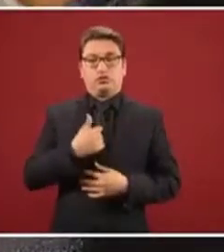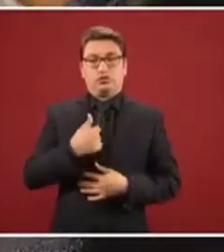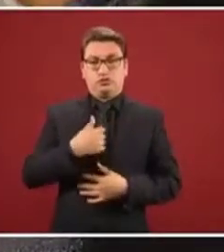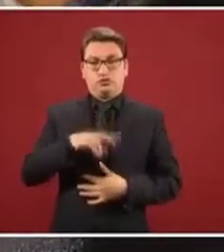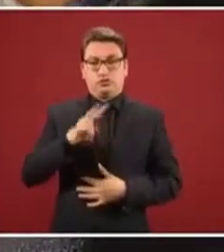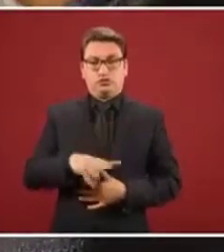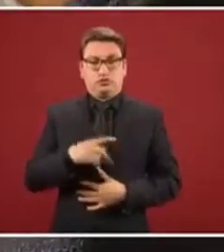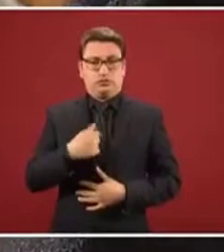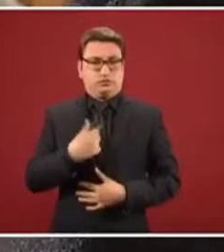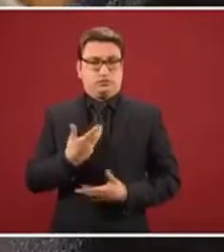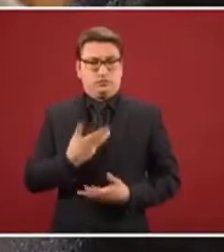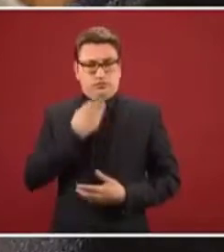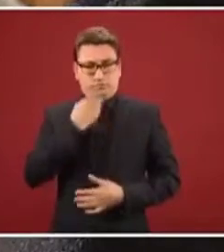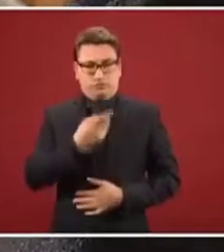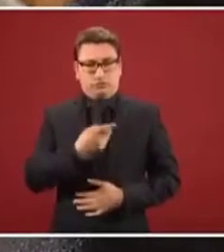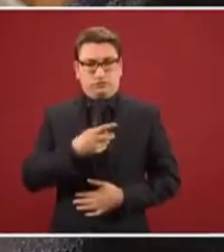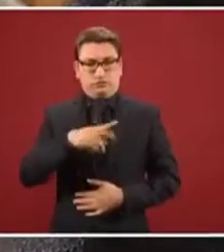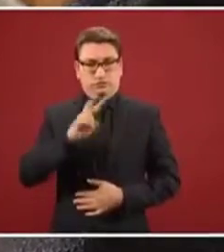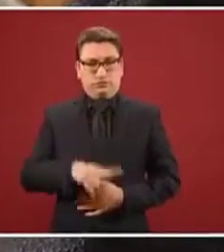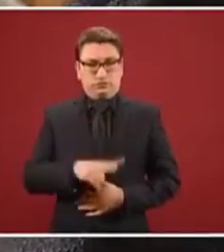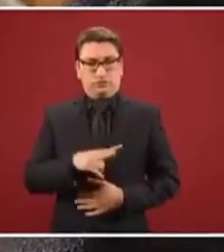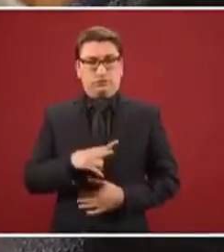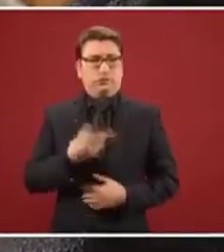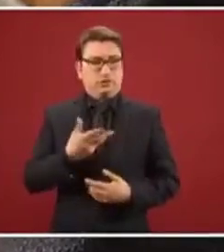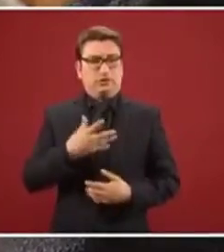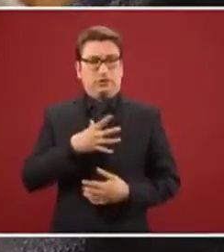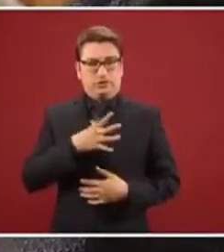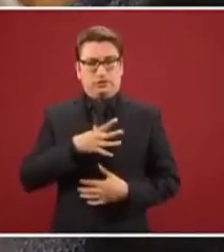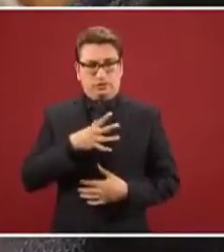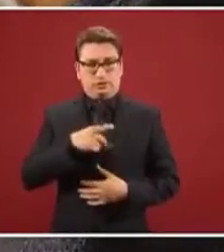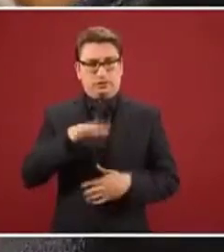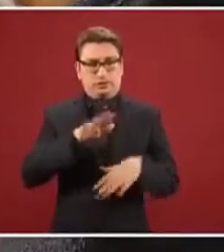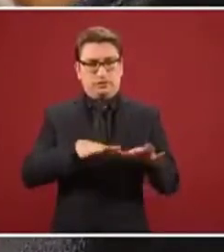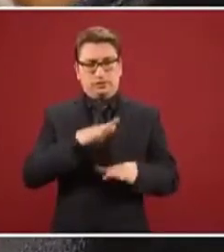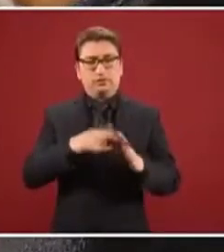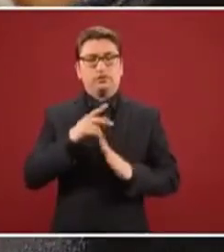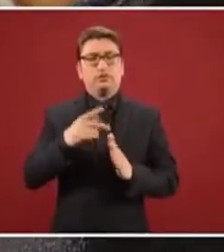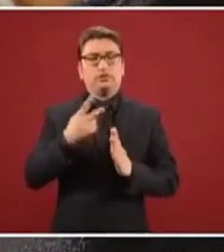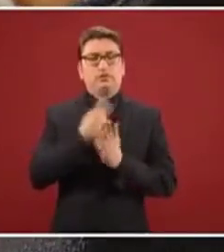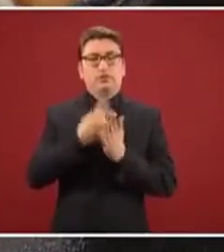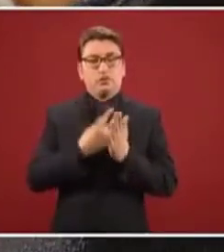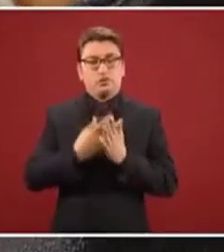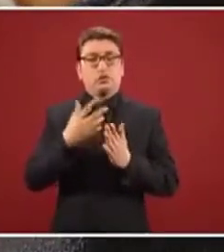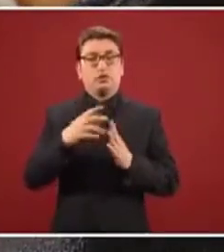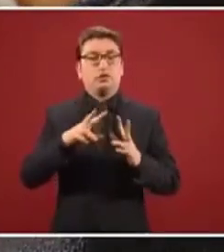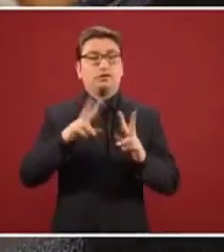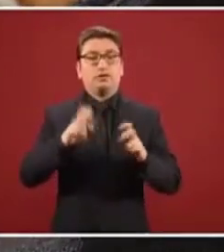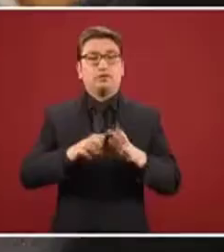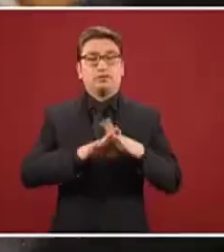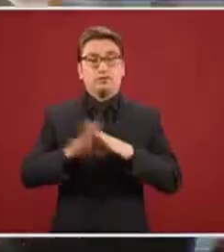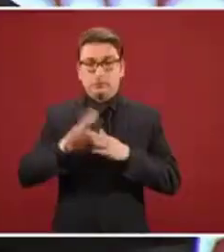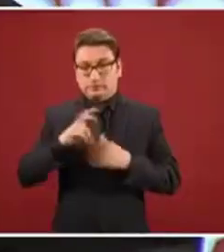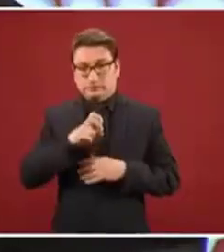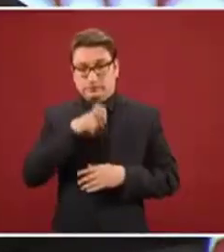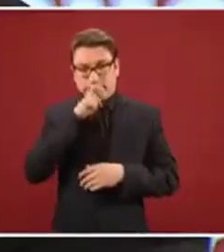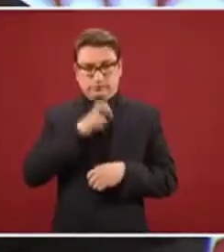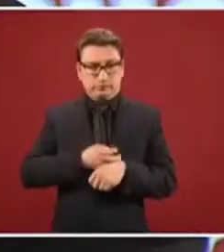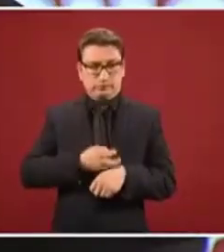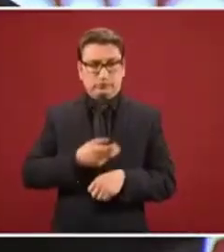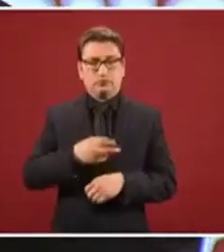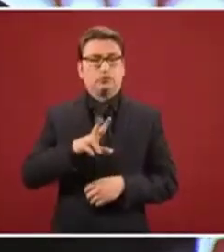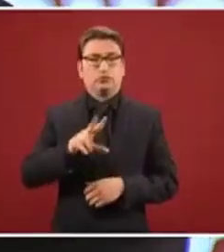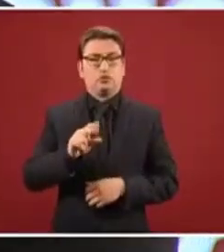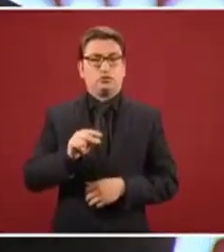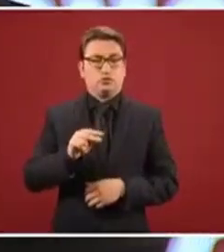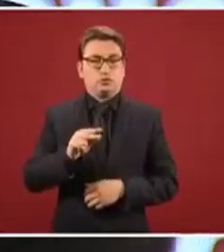cierto lo que digo, es que lo que sí es cierto es que hay un endurecimiento de la política migratoria. No endurecimiento, ¿no? Hay el cumplimiento